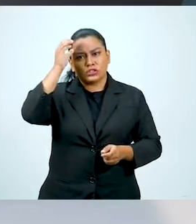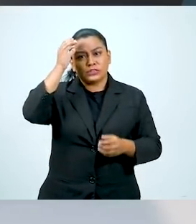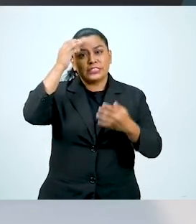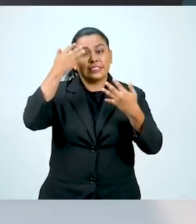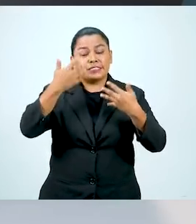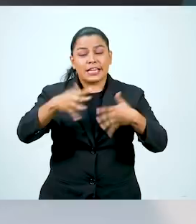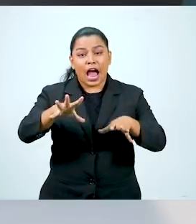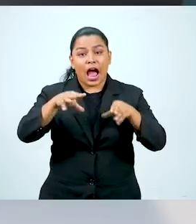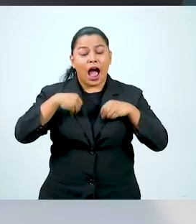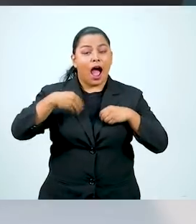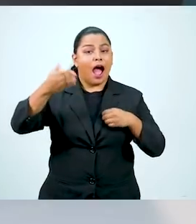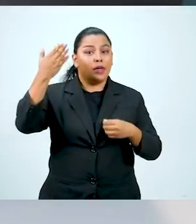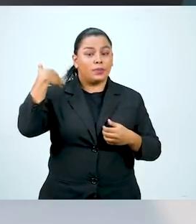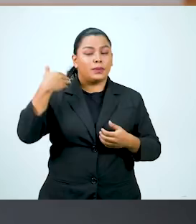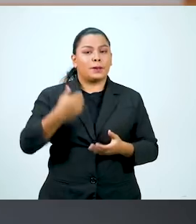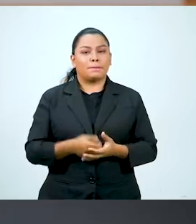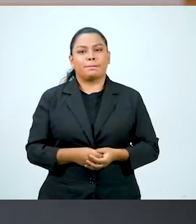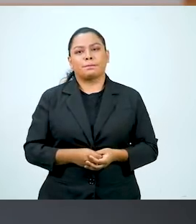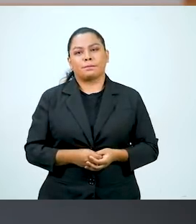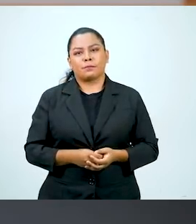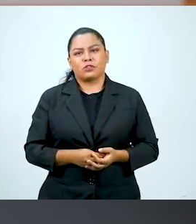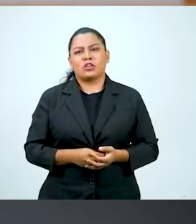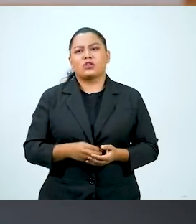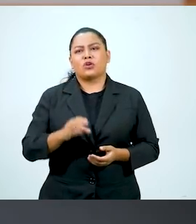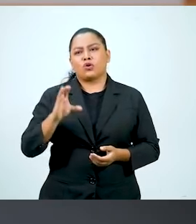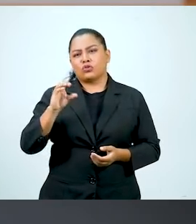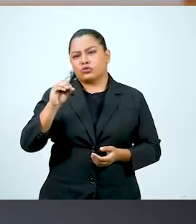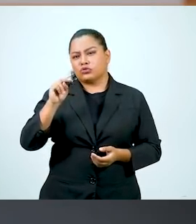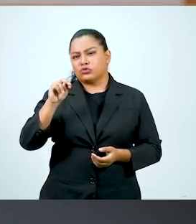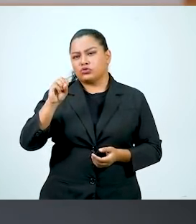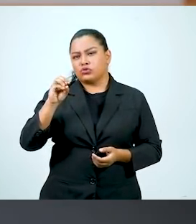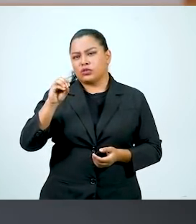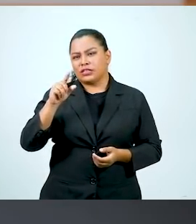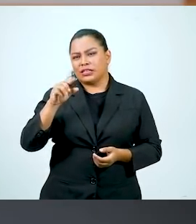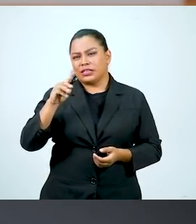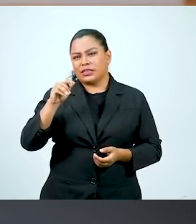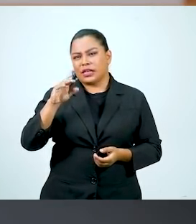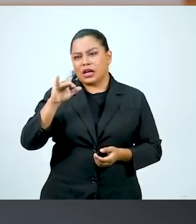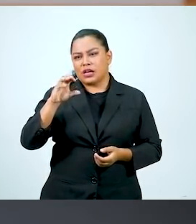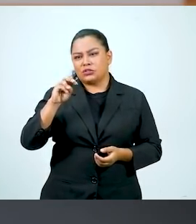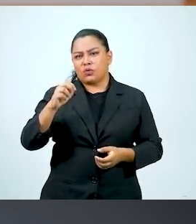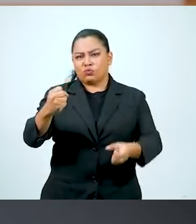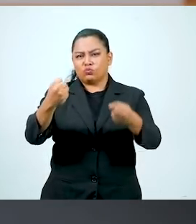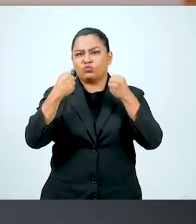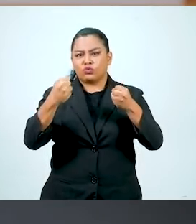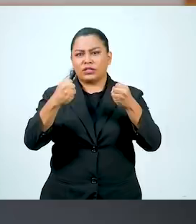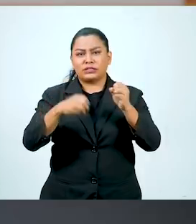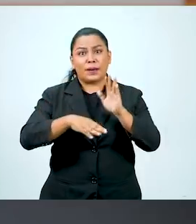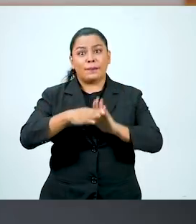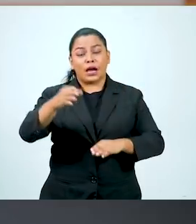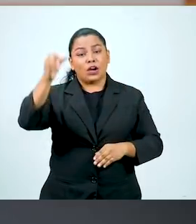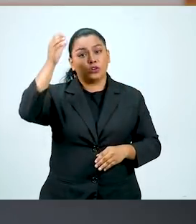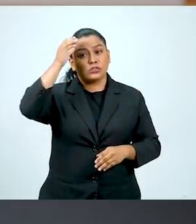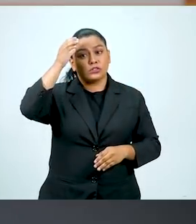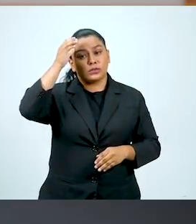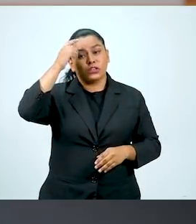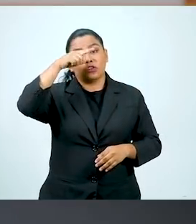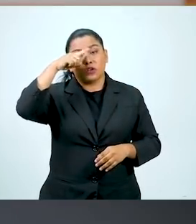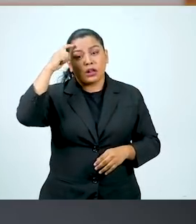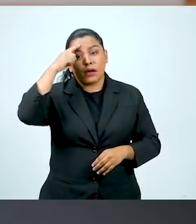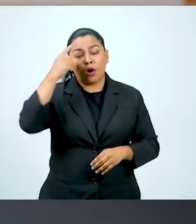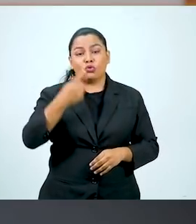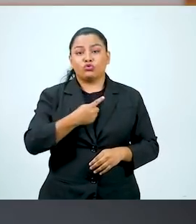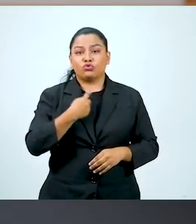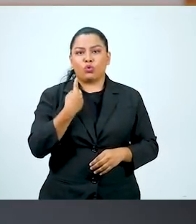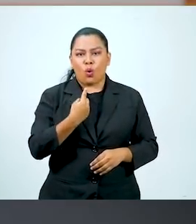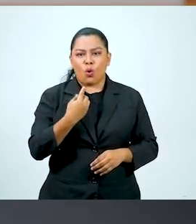conocimientos ya adquiridos previamente. Y en la consolidación se refuerzan esos conocimientos ya sea en el trabajo